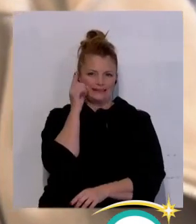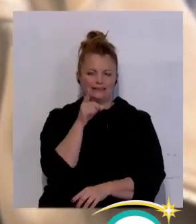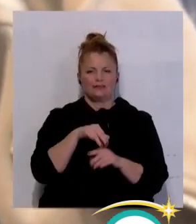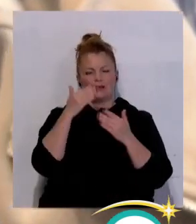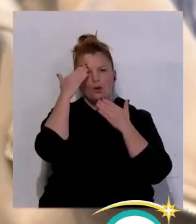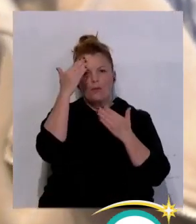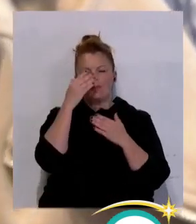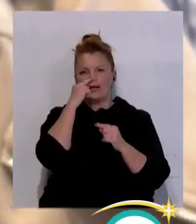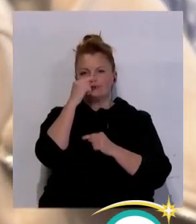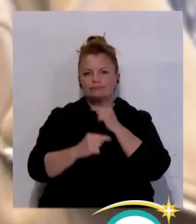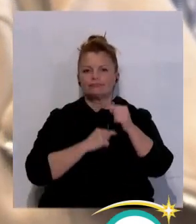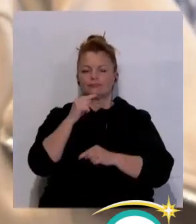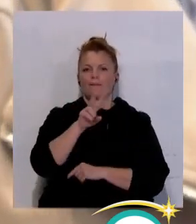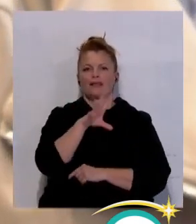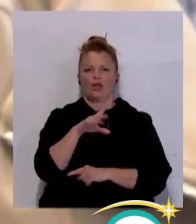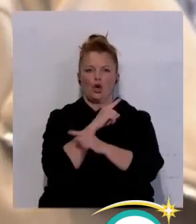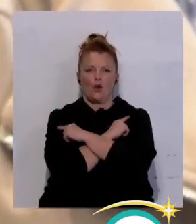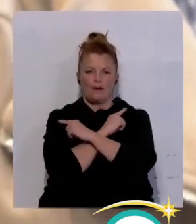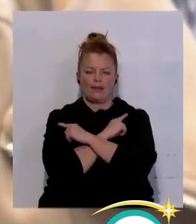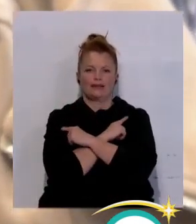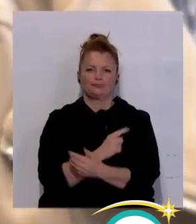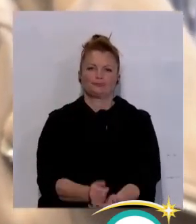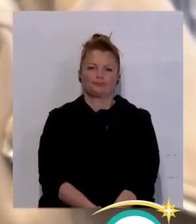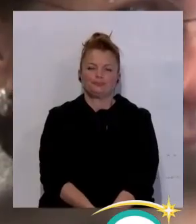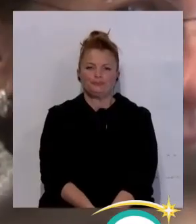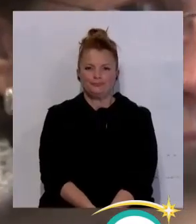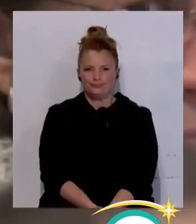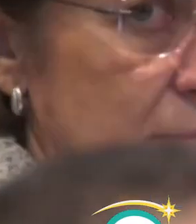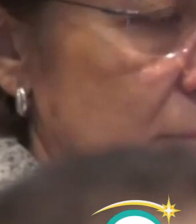conmemora cada 25 de noviembre.